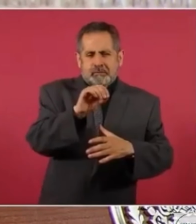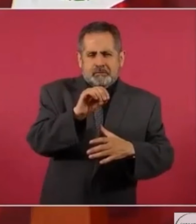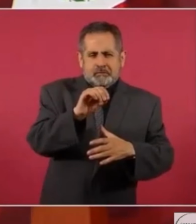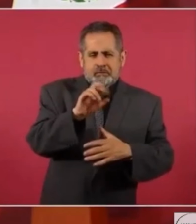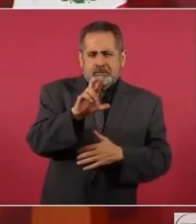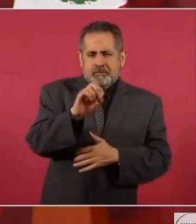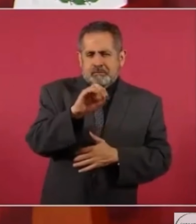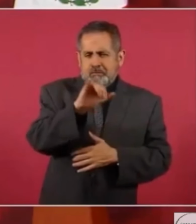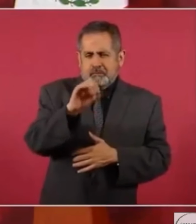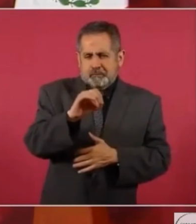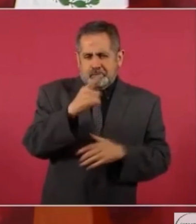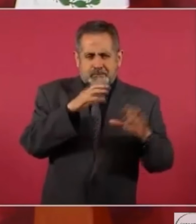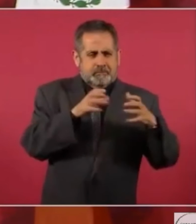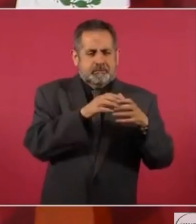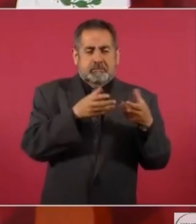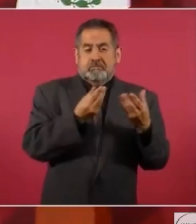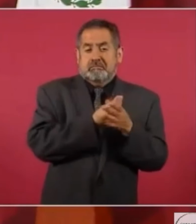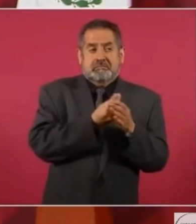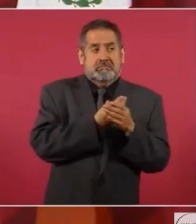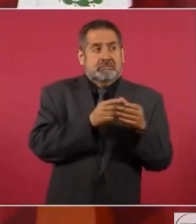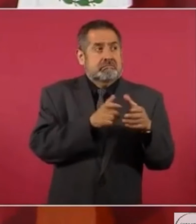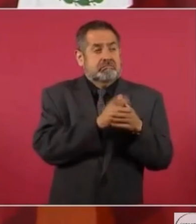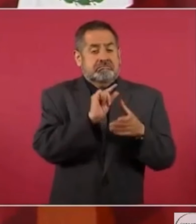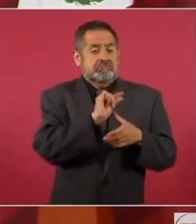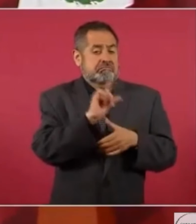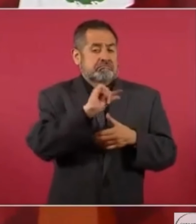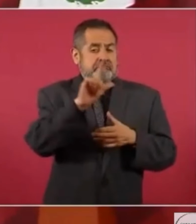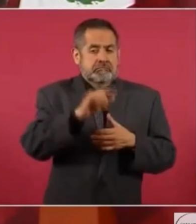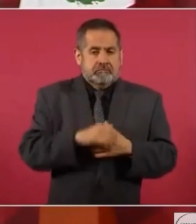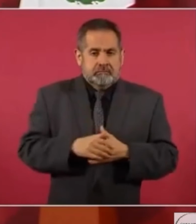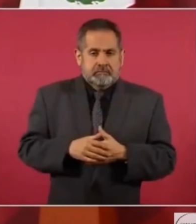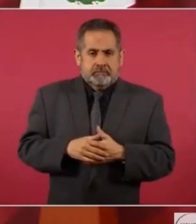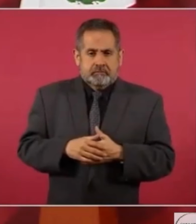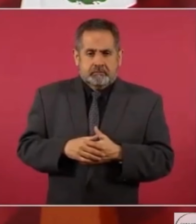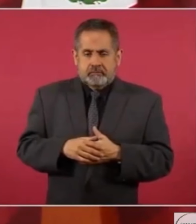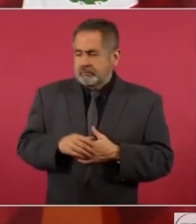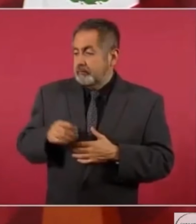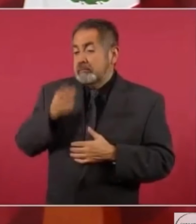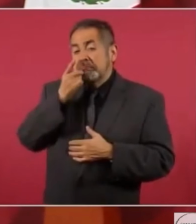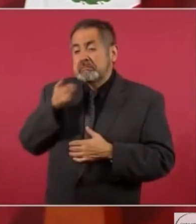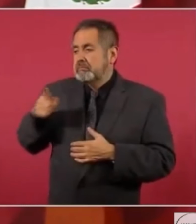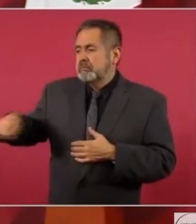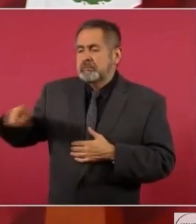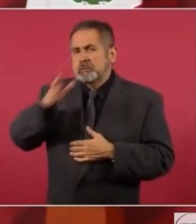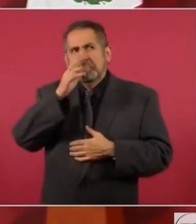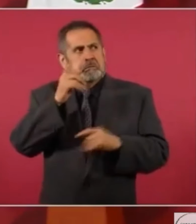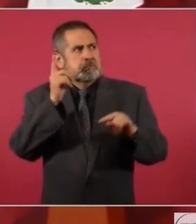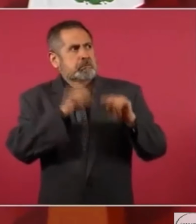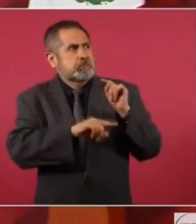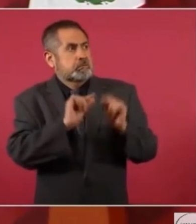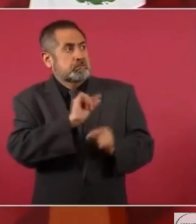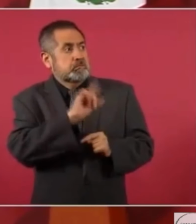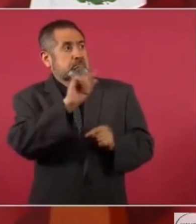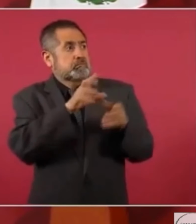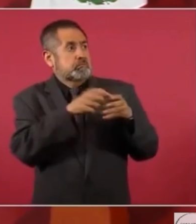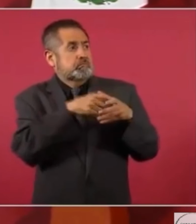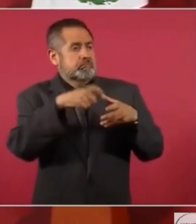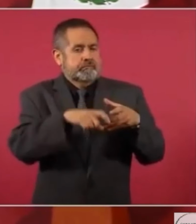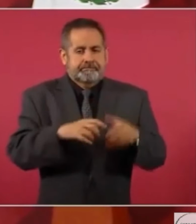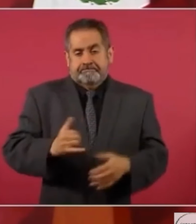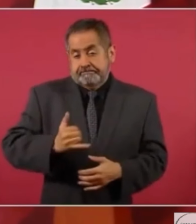élite, la élite. O sea, nosotros no podemos con la élite, que eso es un